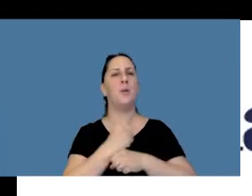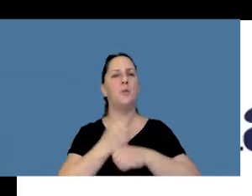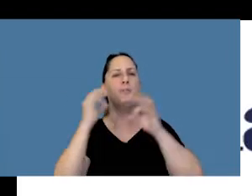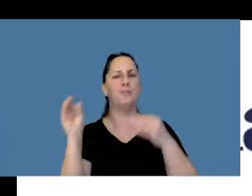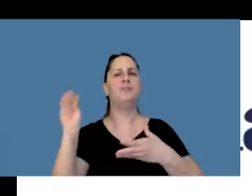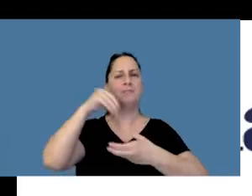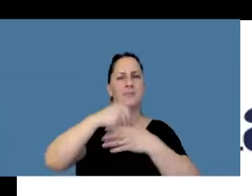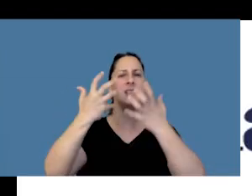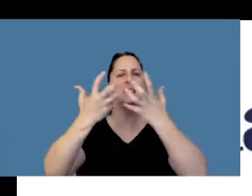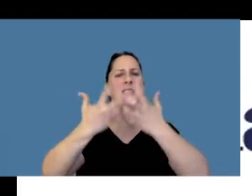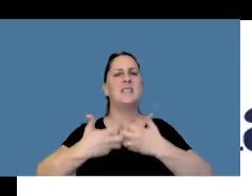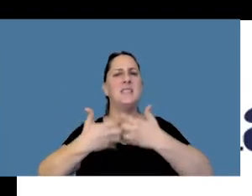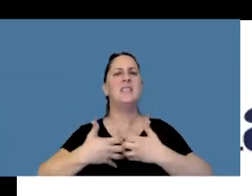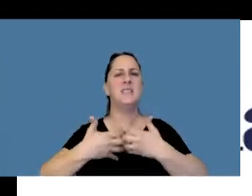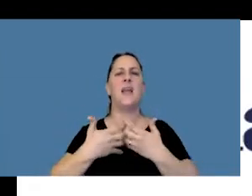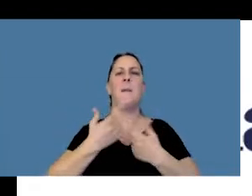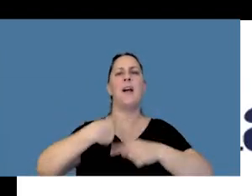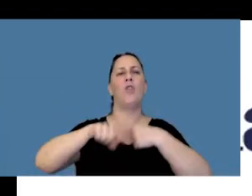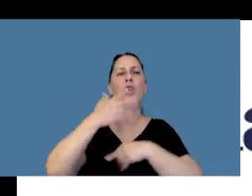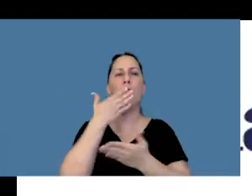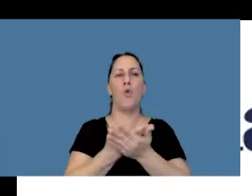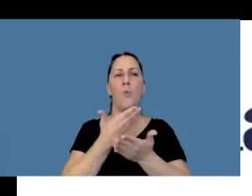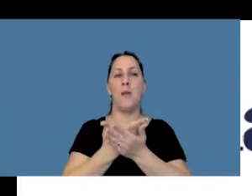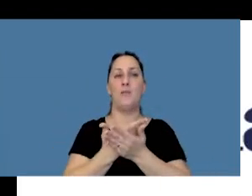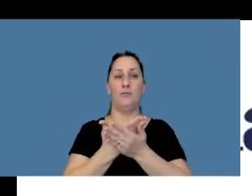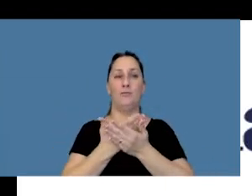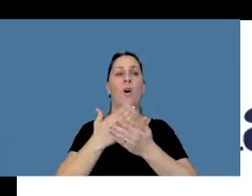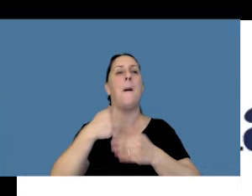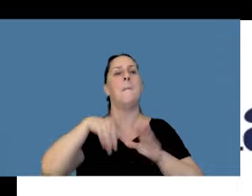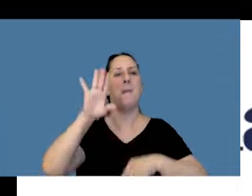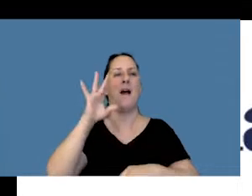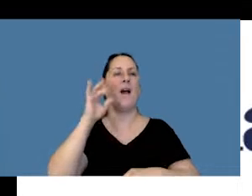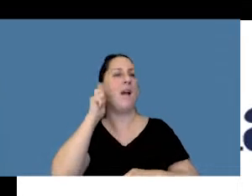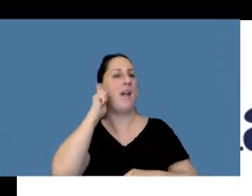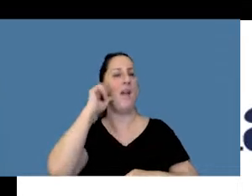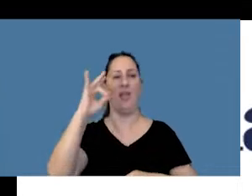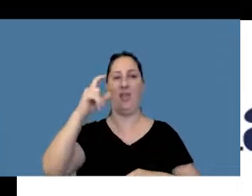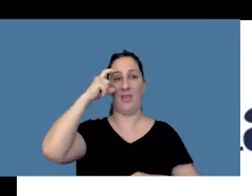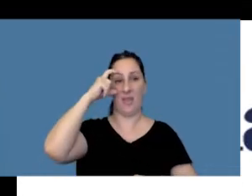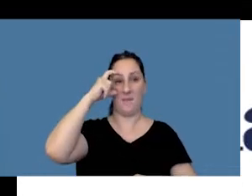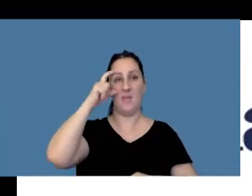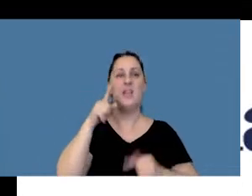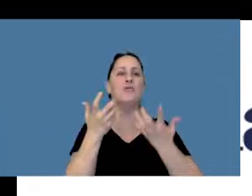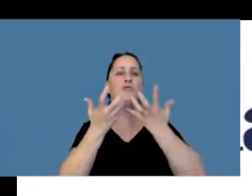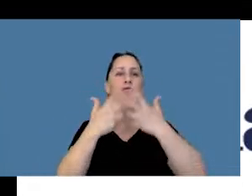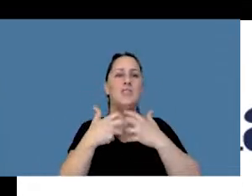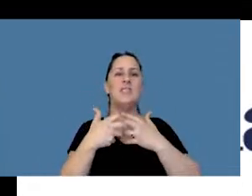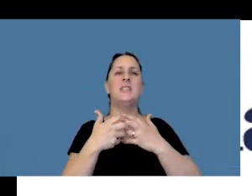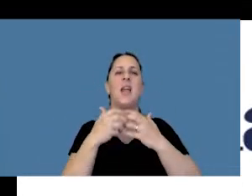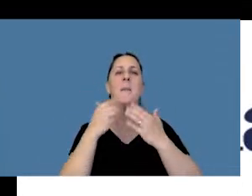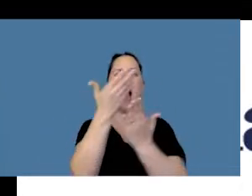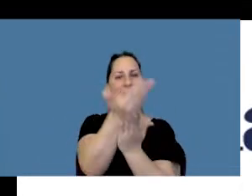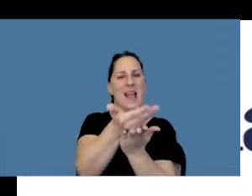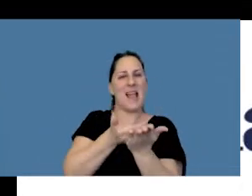implementación del sistema de gestión documental electrónico, más conocido como GD, que es un sistema de